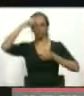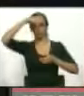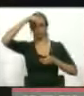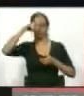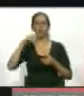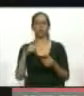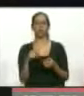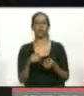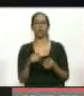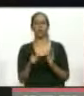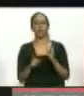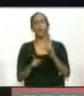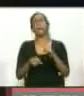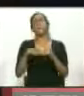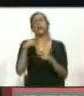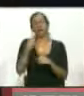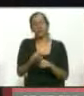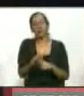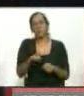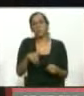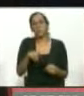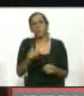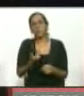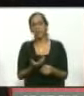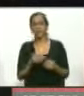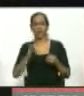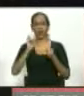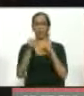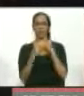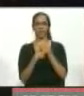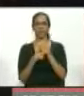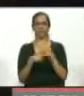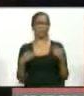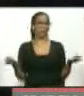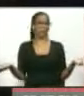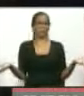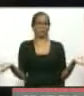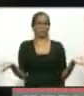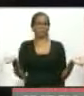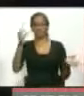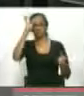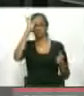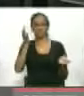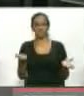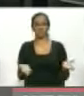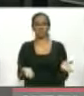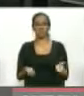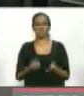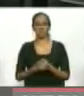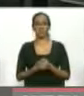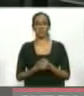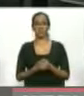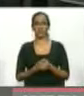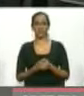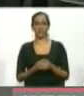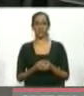para las próximas puede ser y en cuanto a wide o no salió